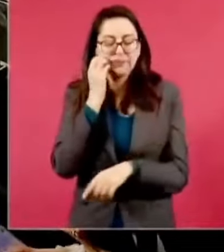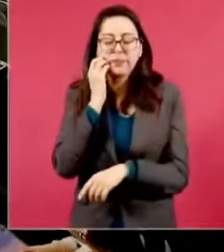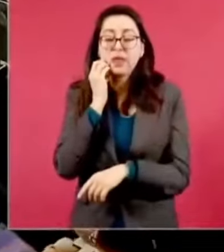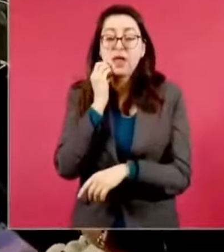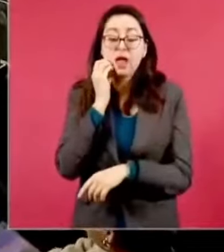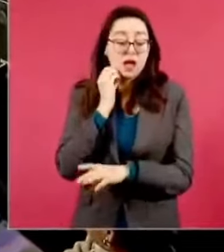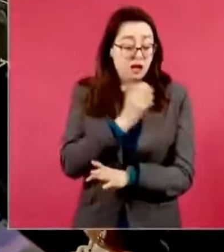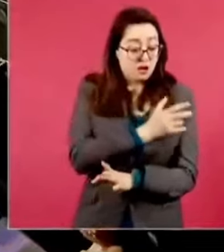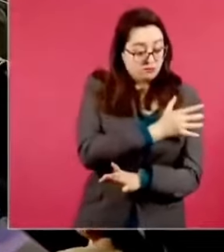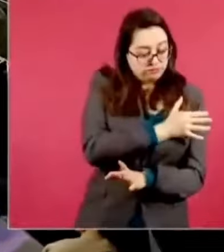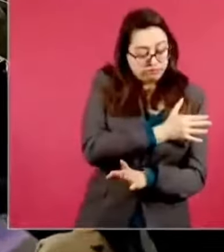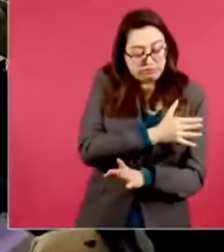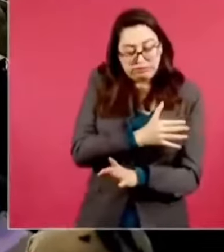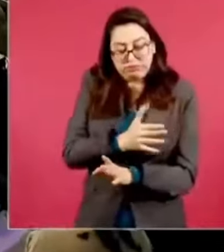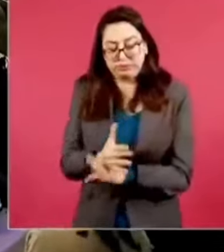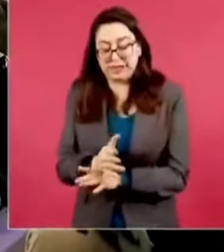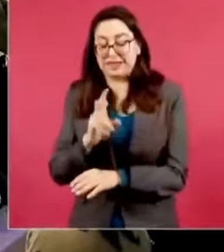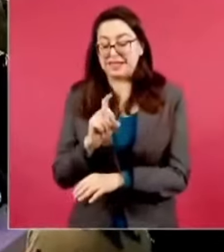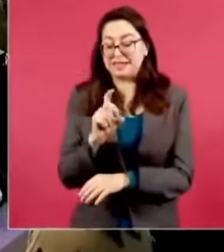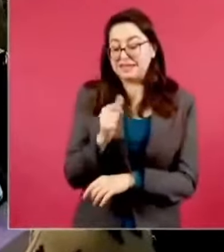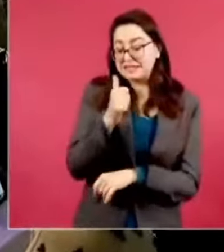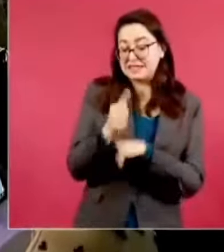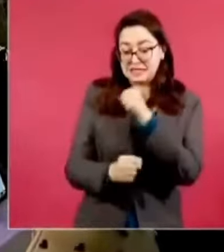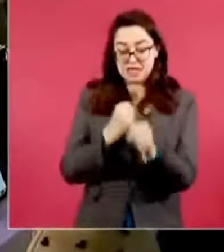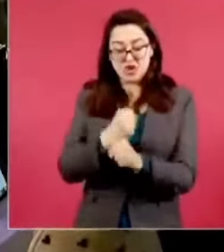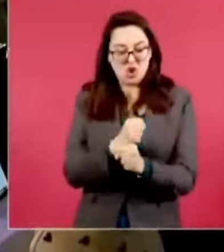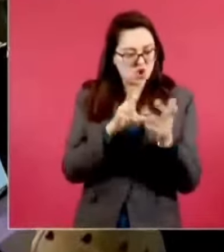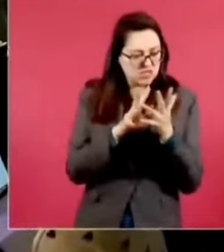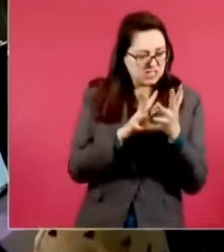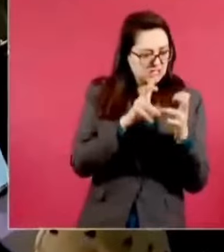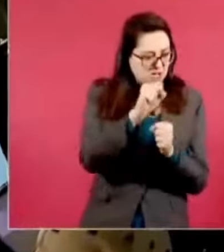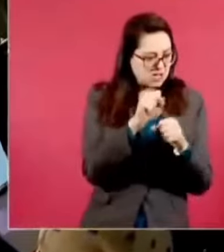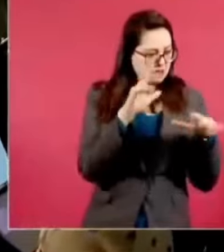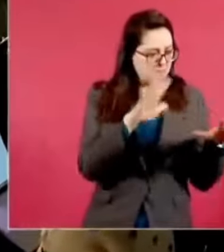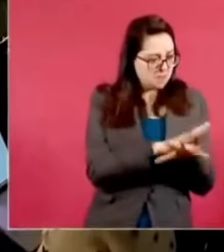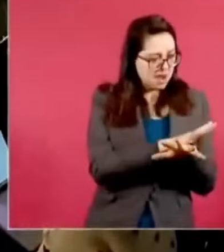no hubo una sola reforma